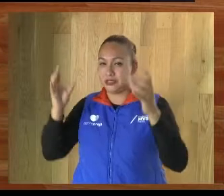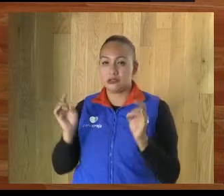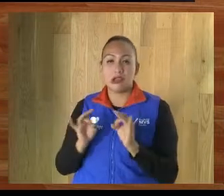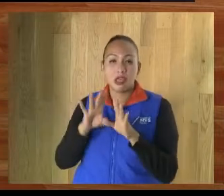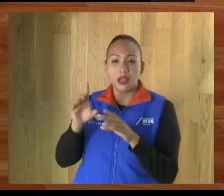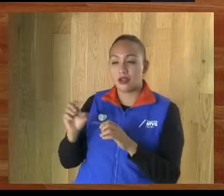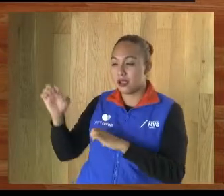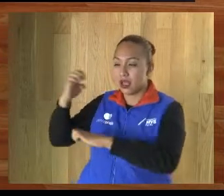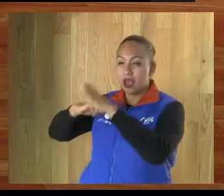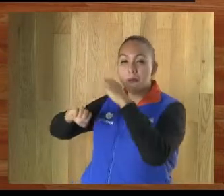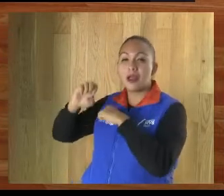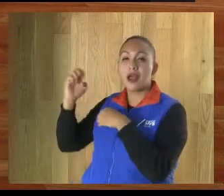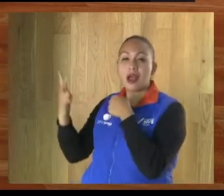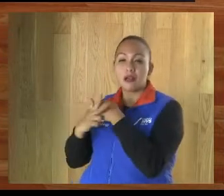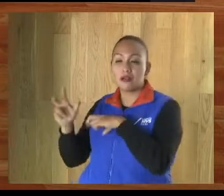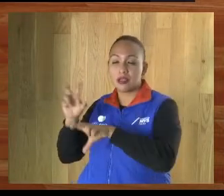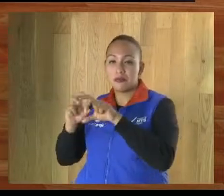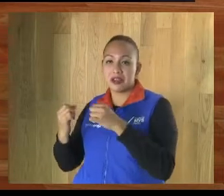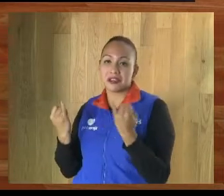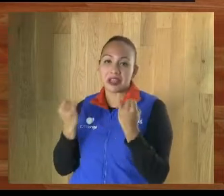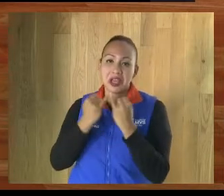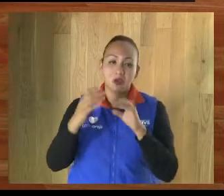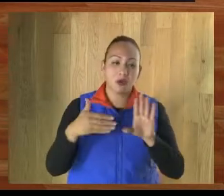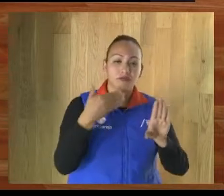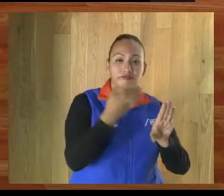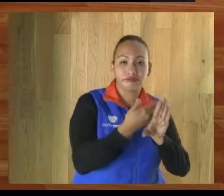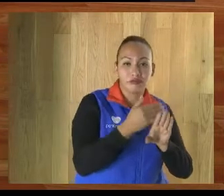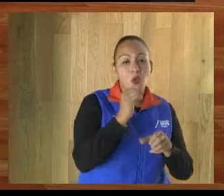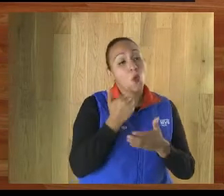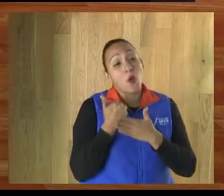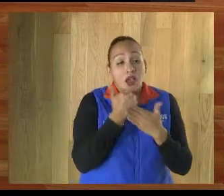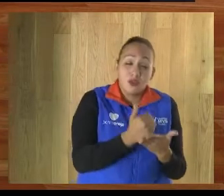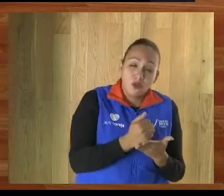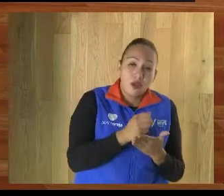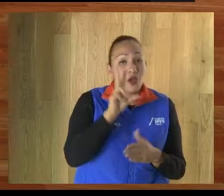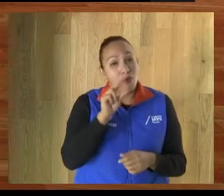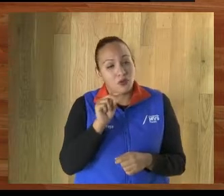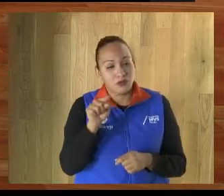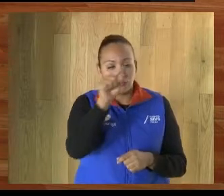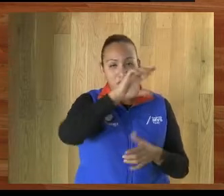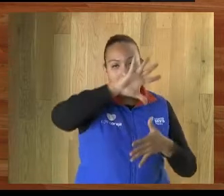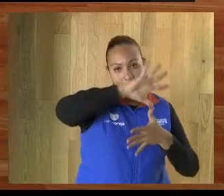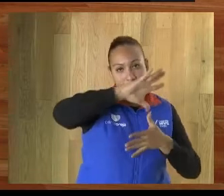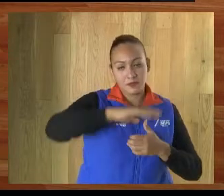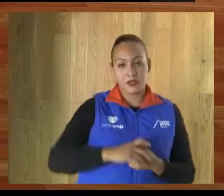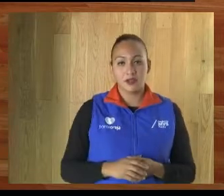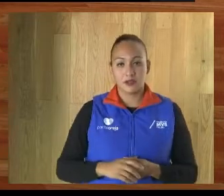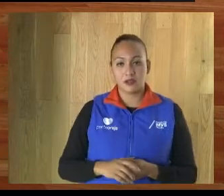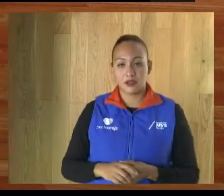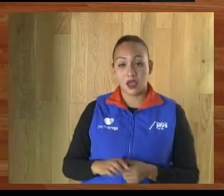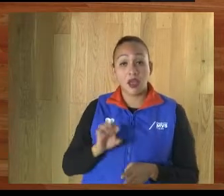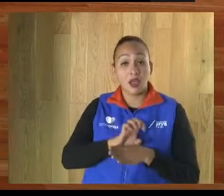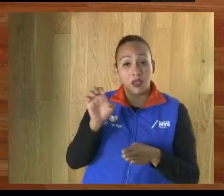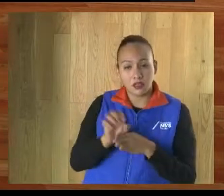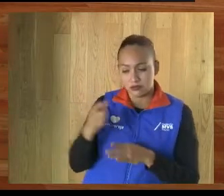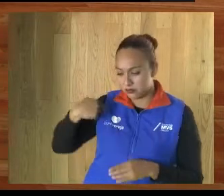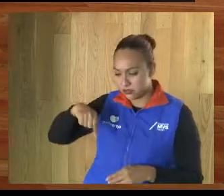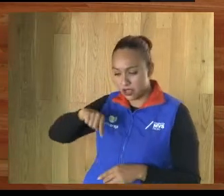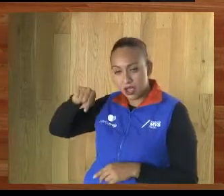efecto arrastre. Aquí vamos a tener una regulación en Europa. Por primera